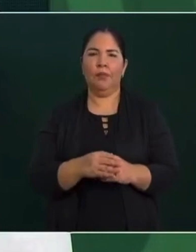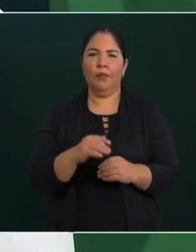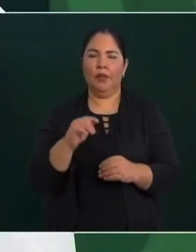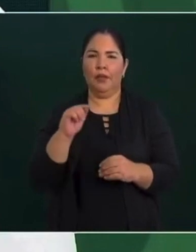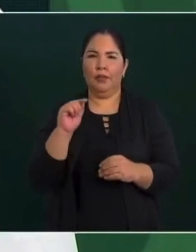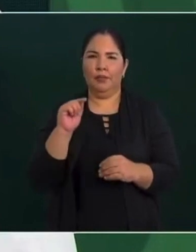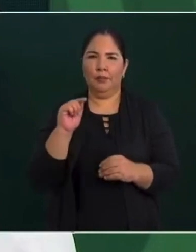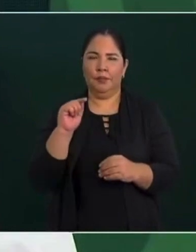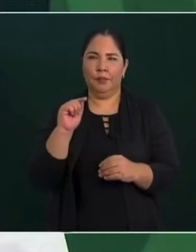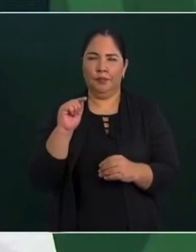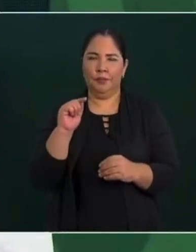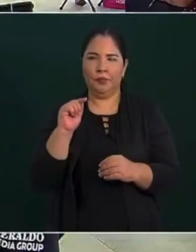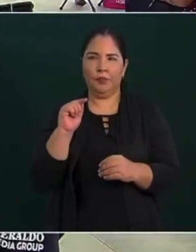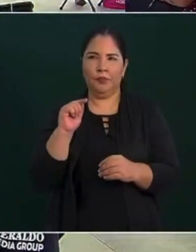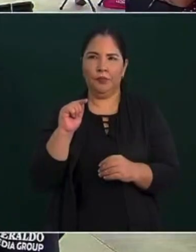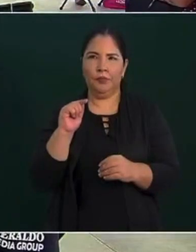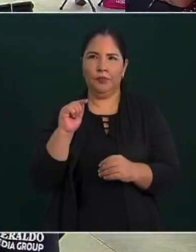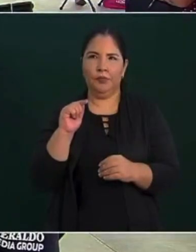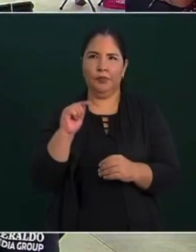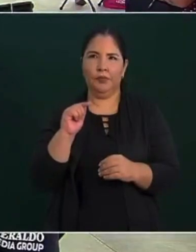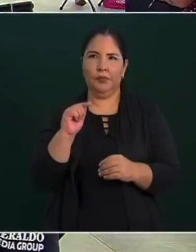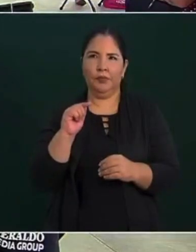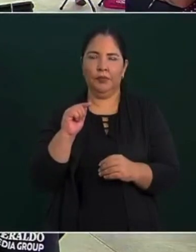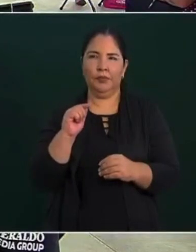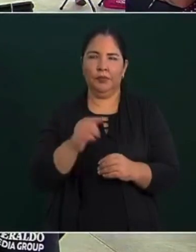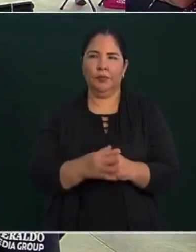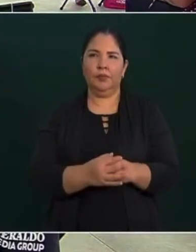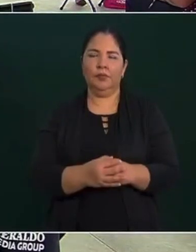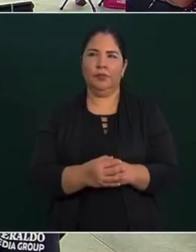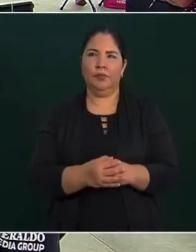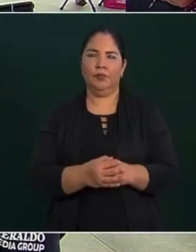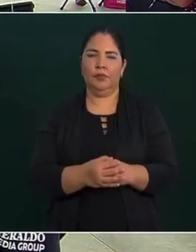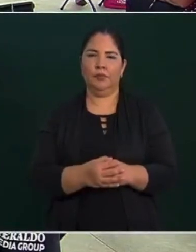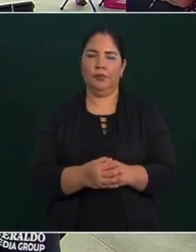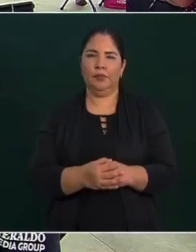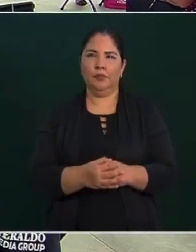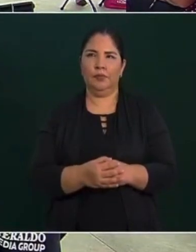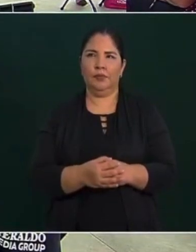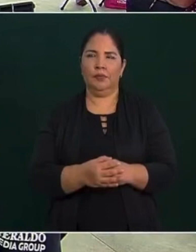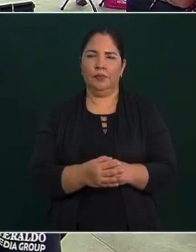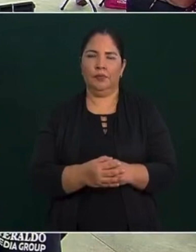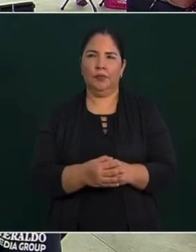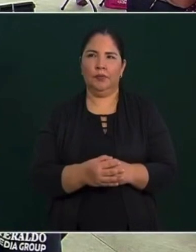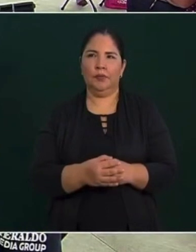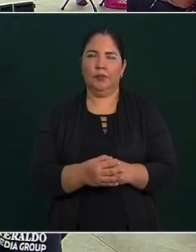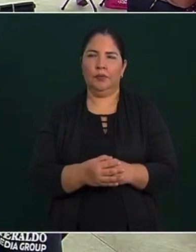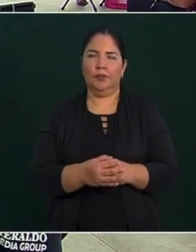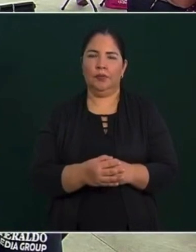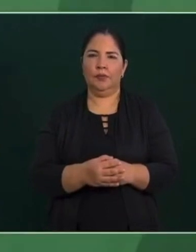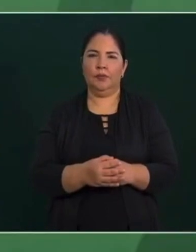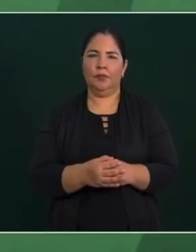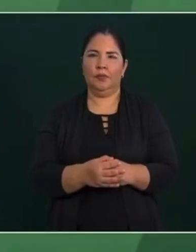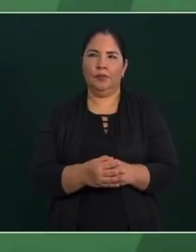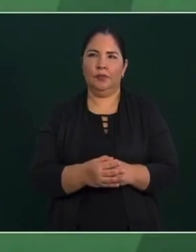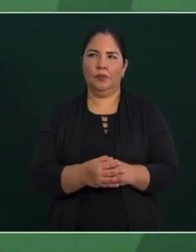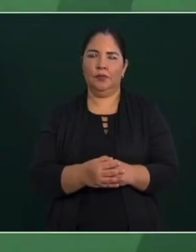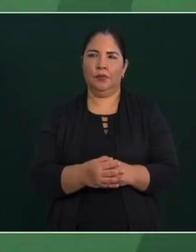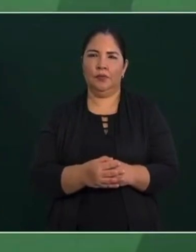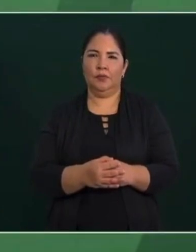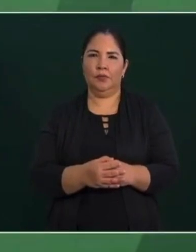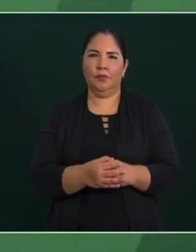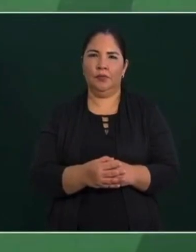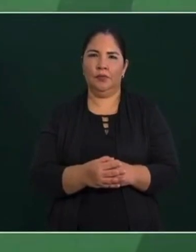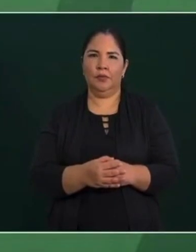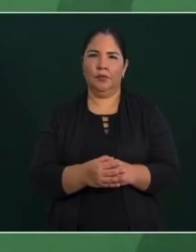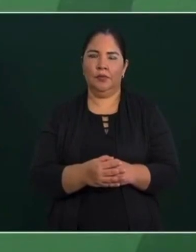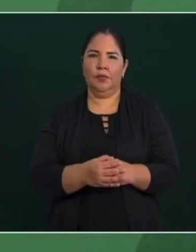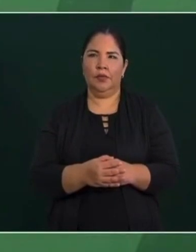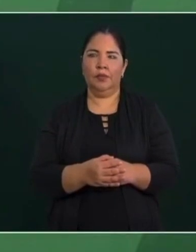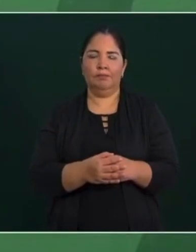de